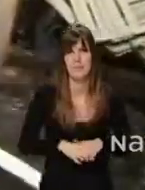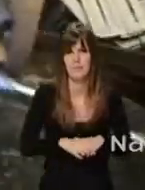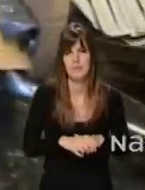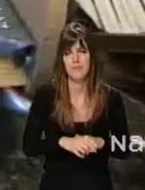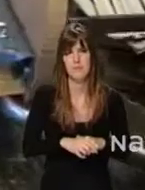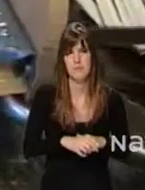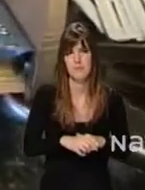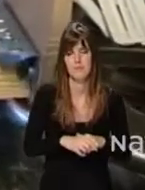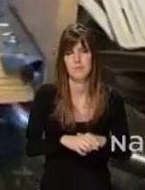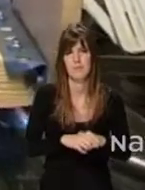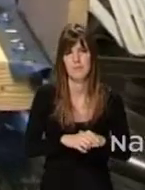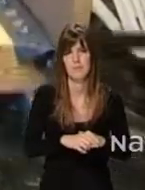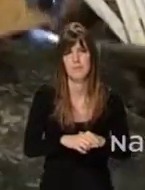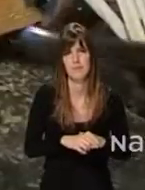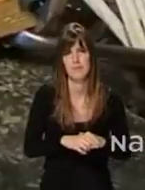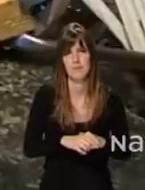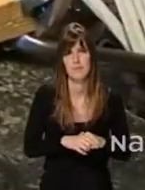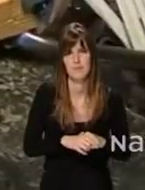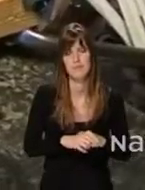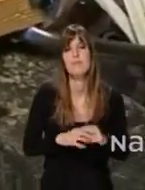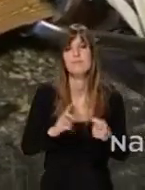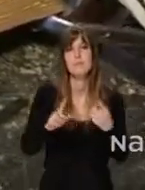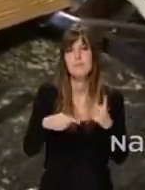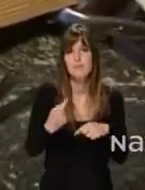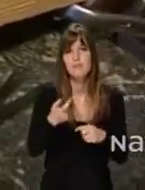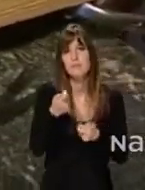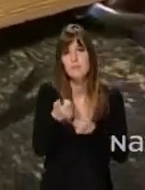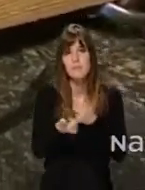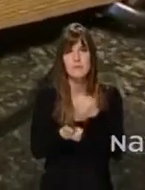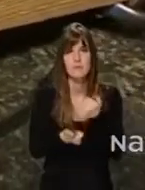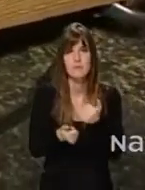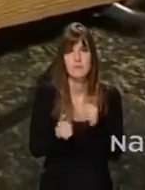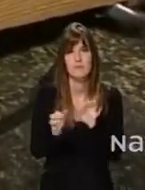lo que se hace al principio. Y después esto, pues